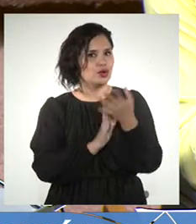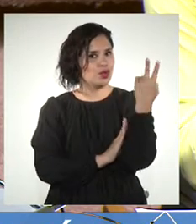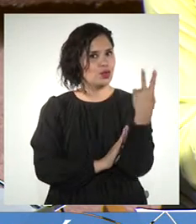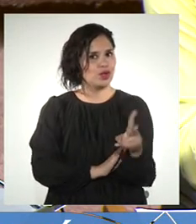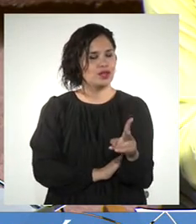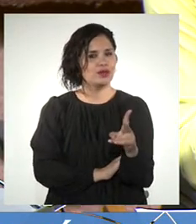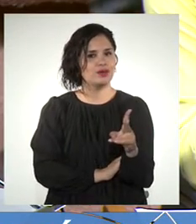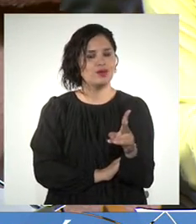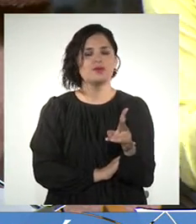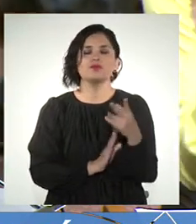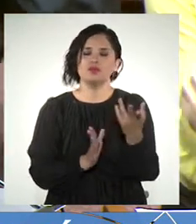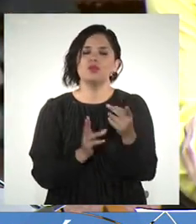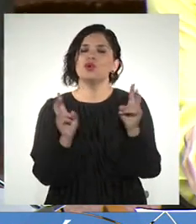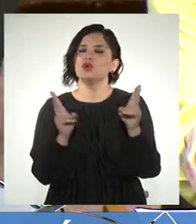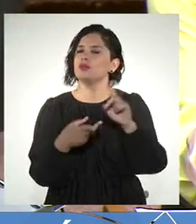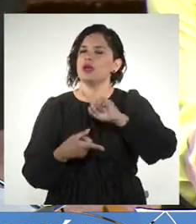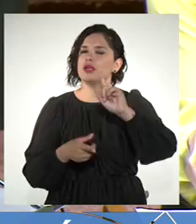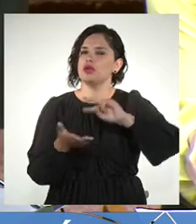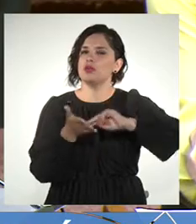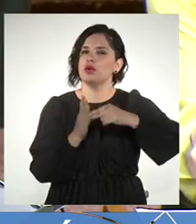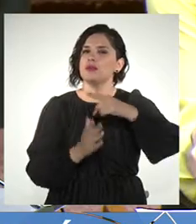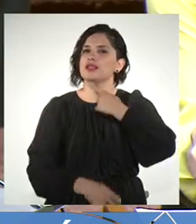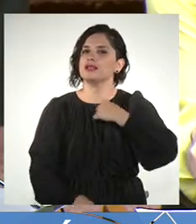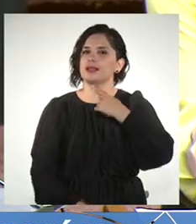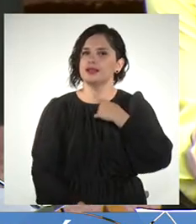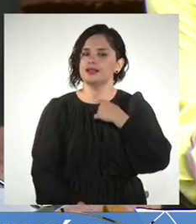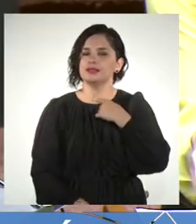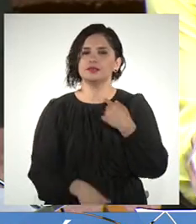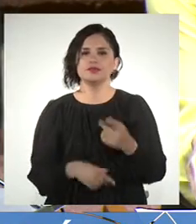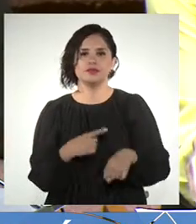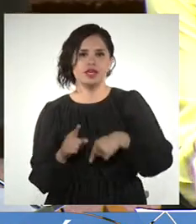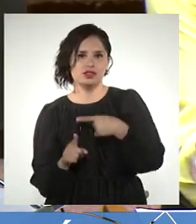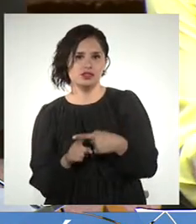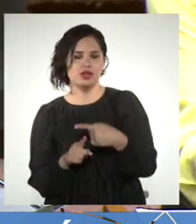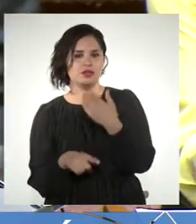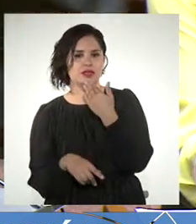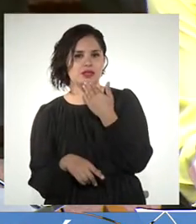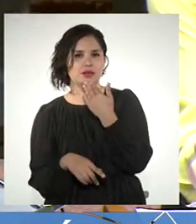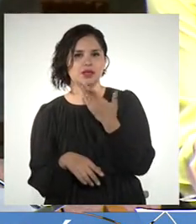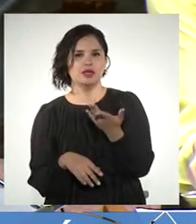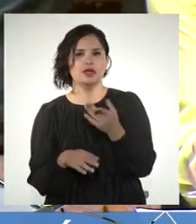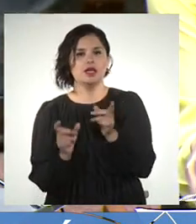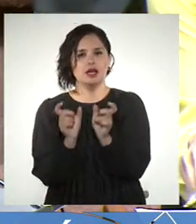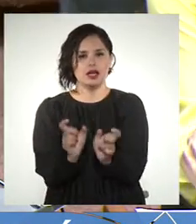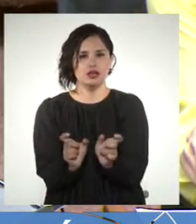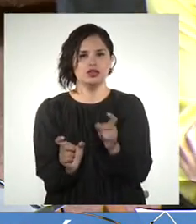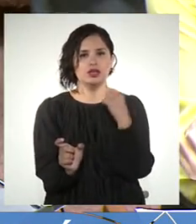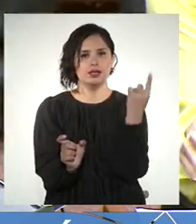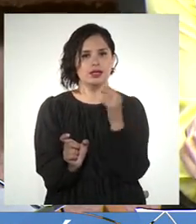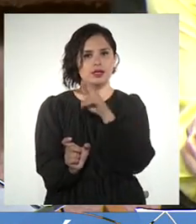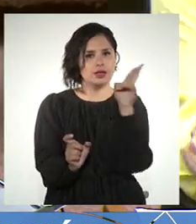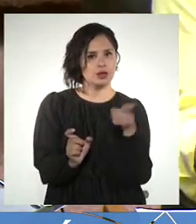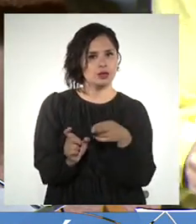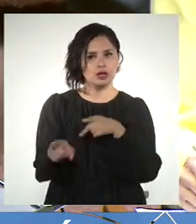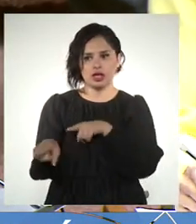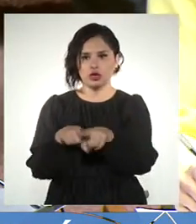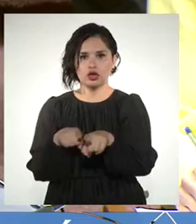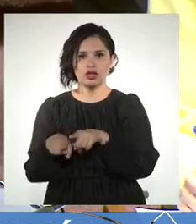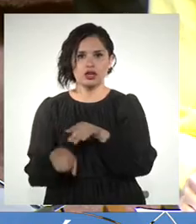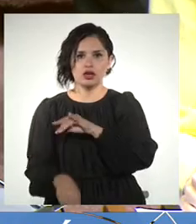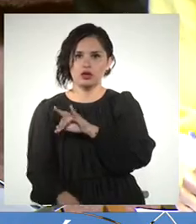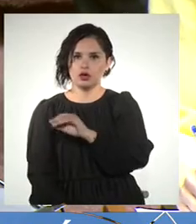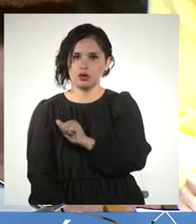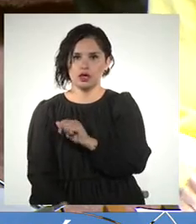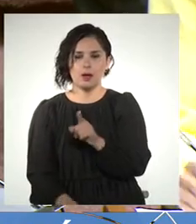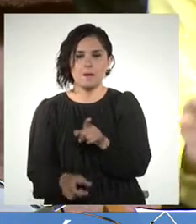instituciones que por ley tendrán. Adicionalmente, se establece que la Contraloría se coordinará con la UAF para